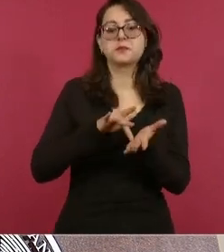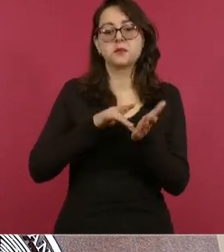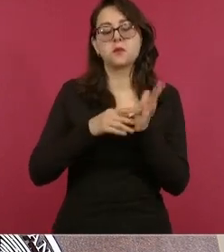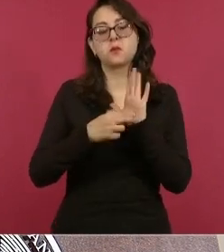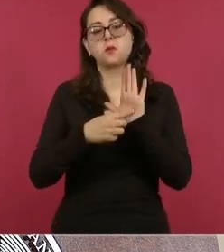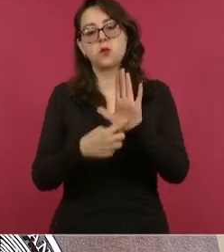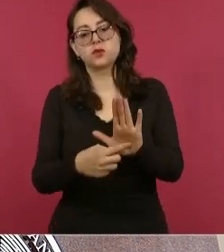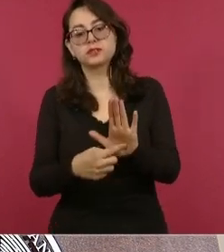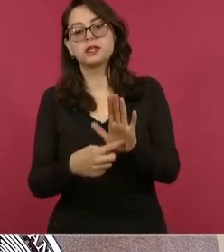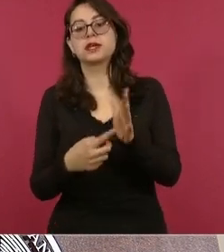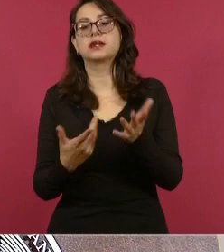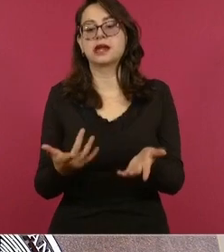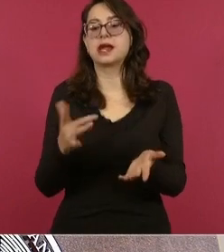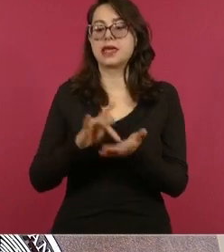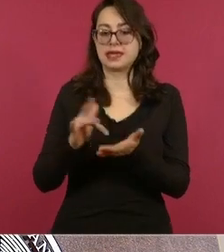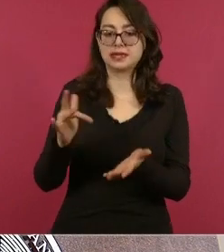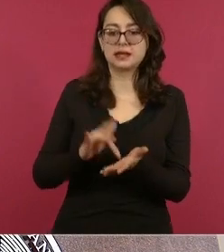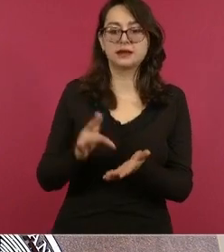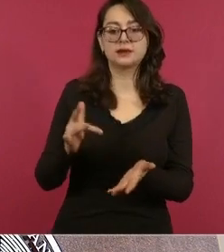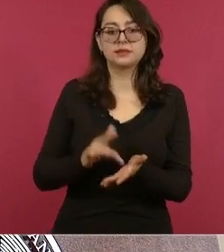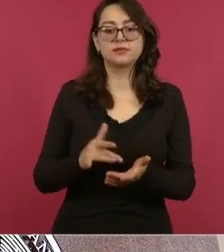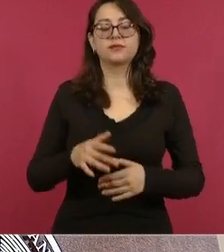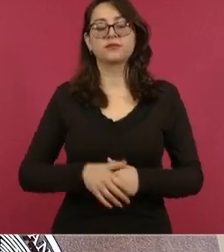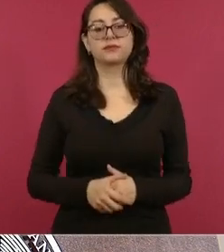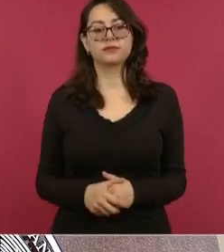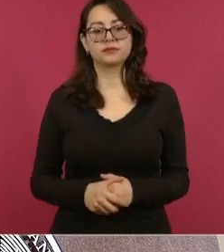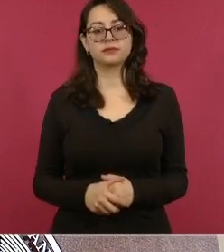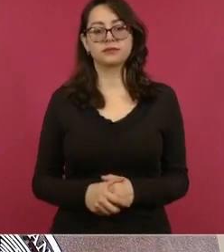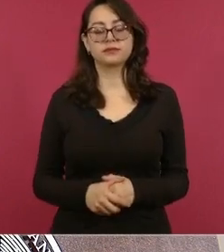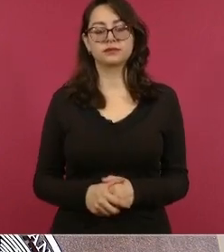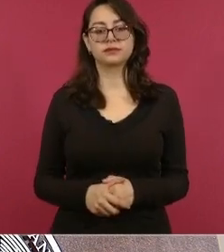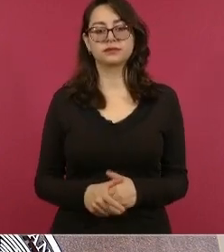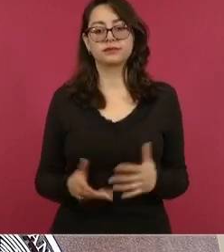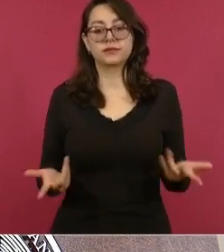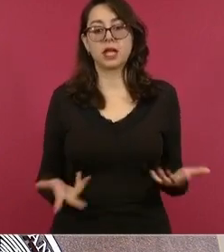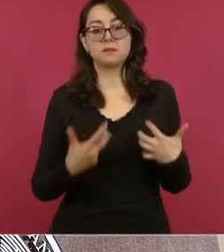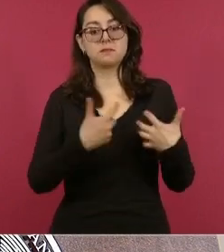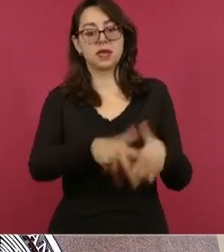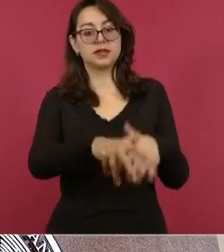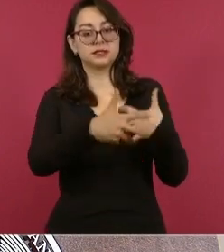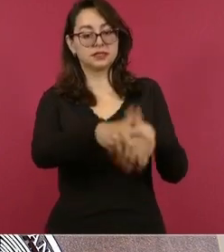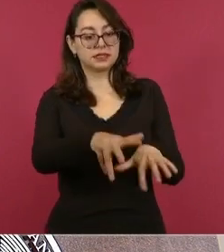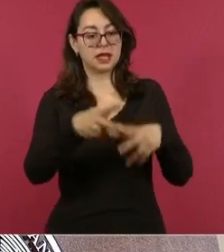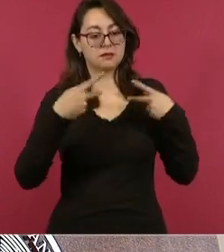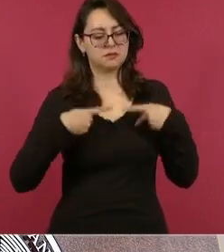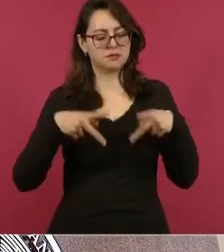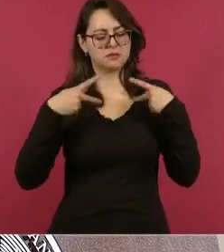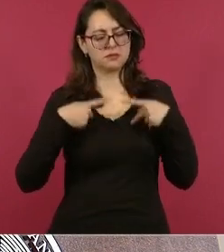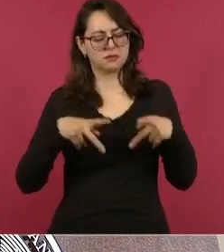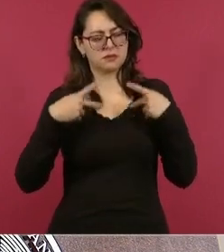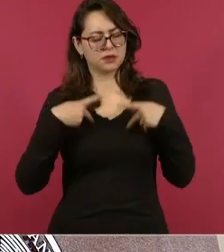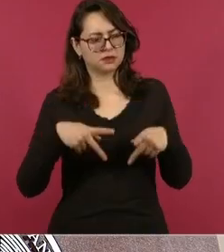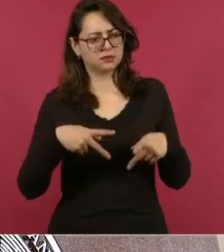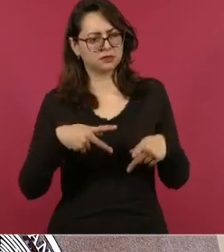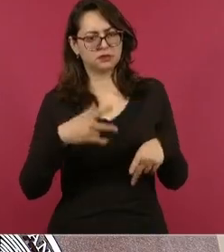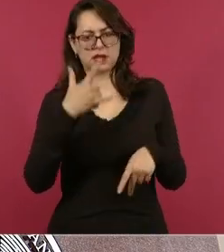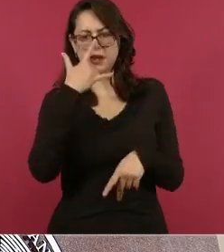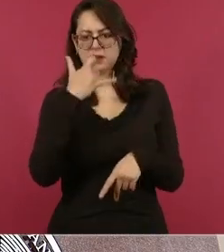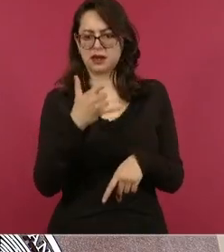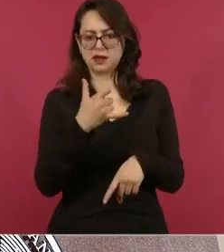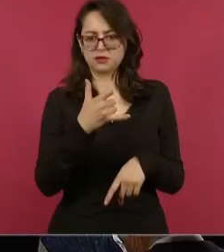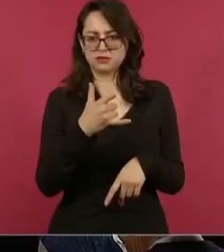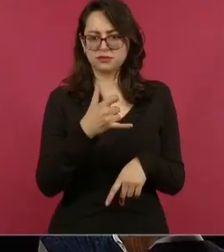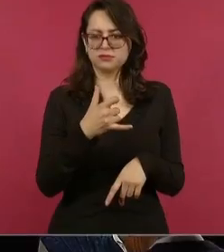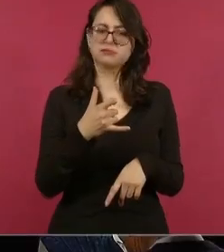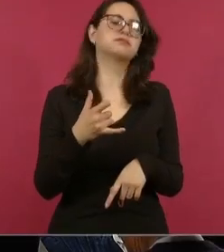Recogió testimonios de asistentes, pero ¿qué creen? Ninguno pudo responder a la